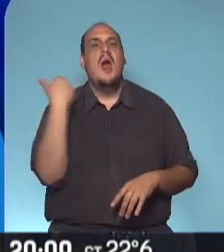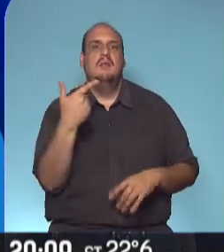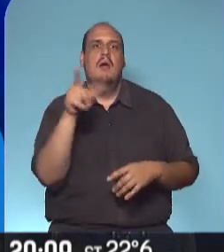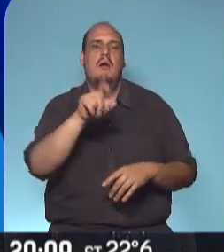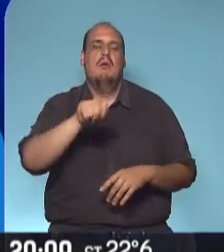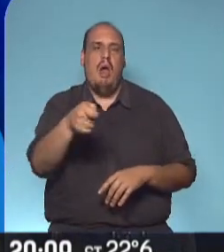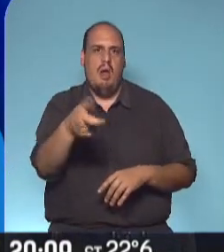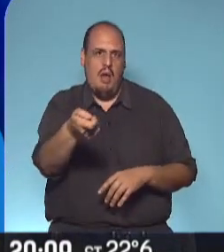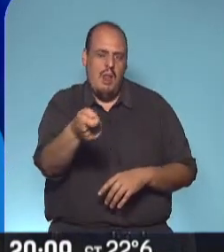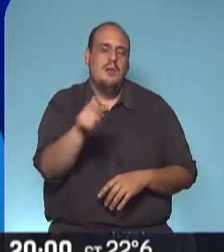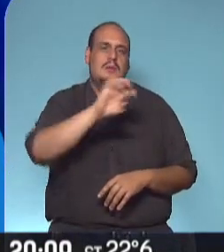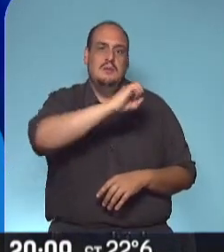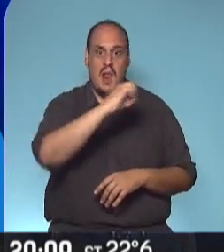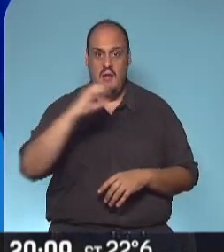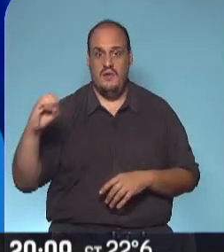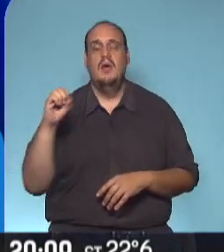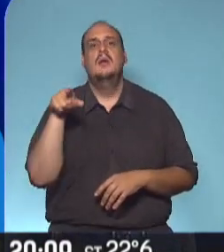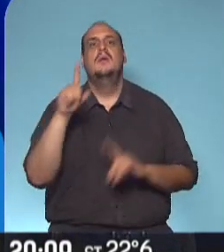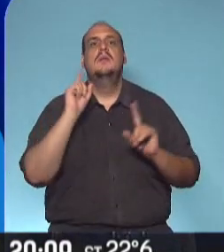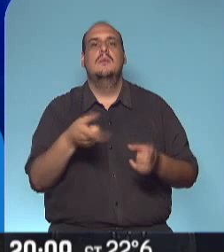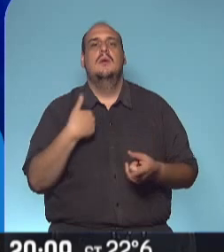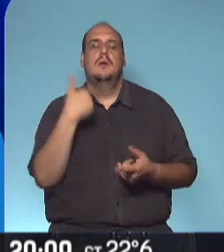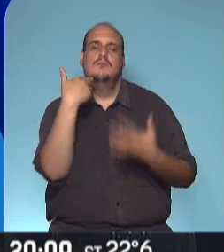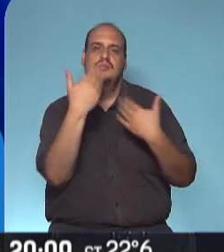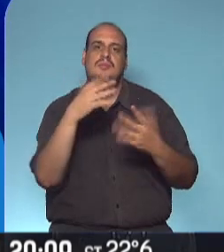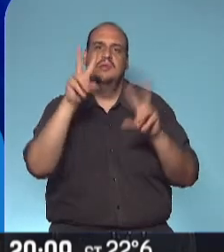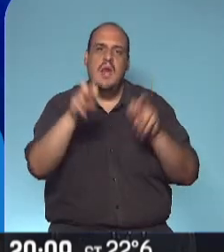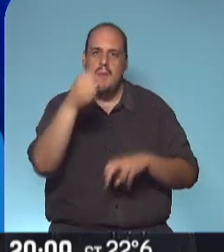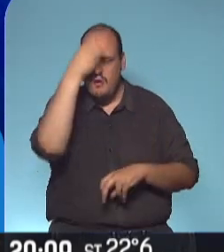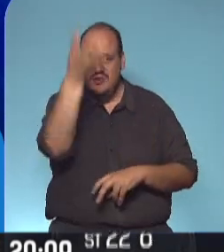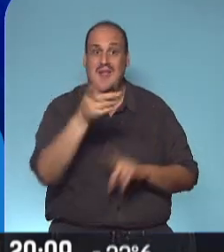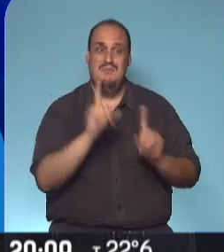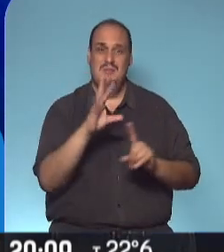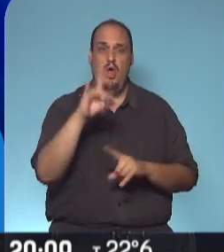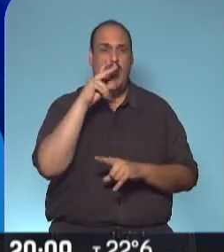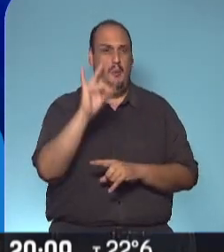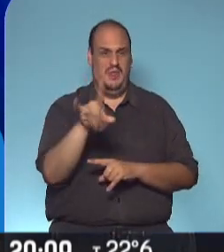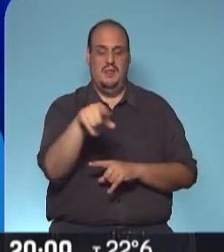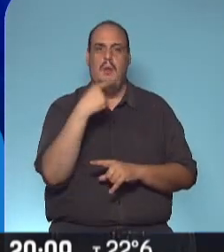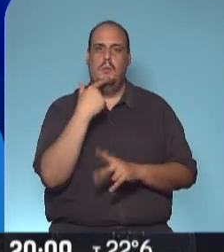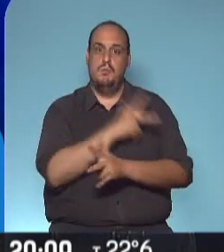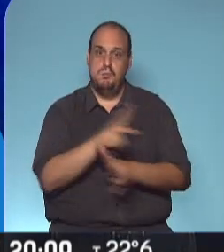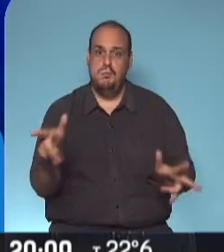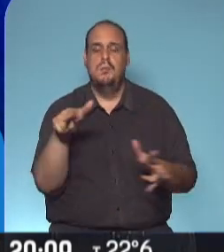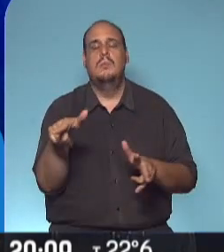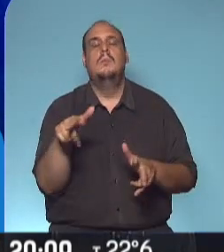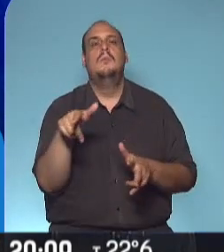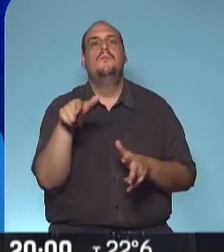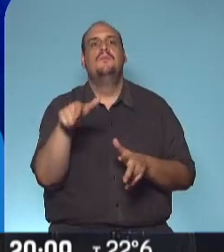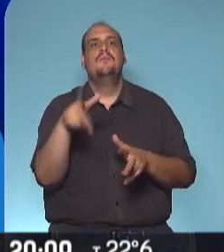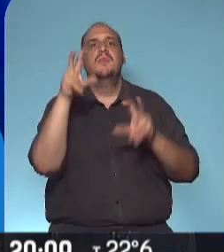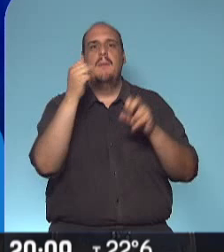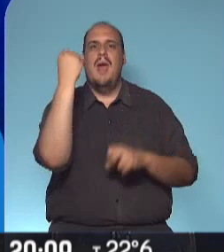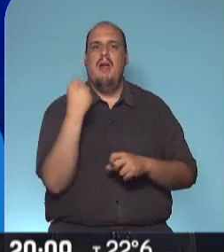y le ponía también tono oficial algo que aquí ha adelantado david cufré hay que dividirlas el paquete económico